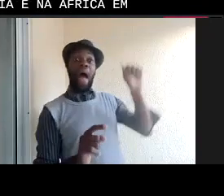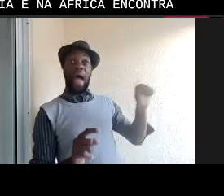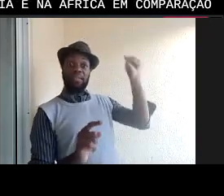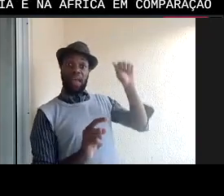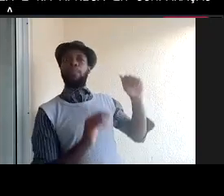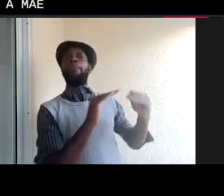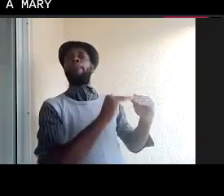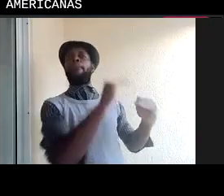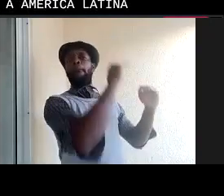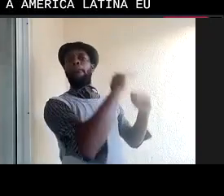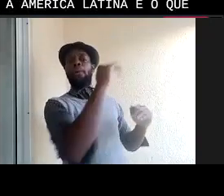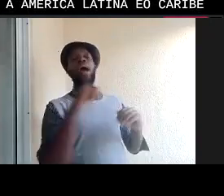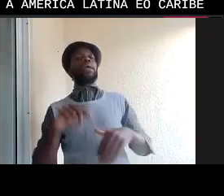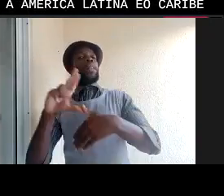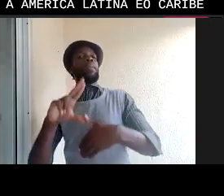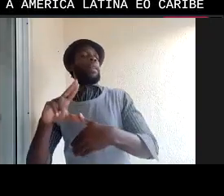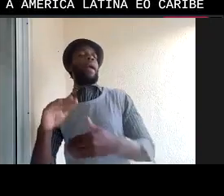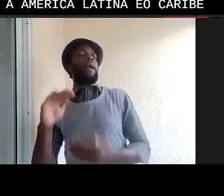Caribe.